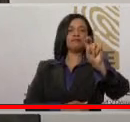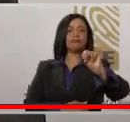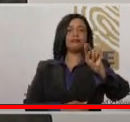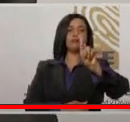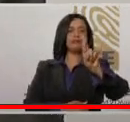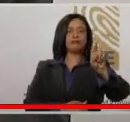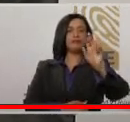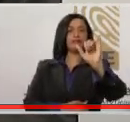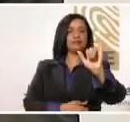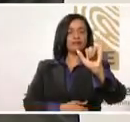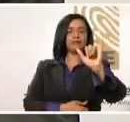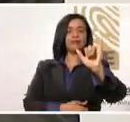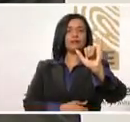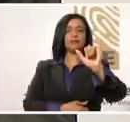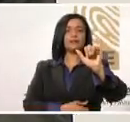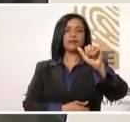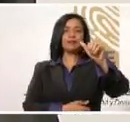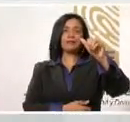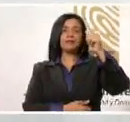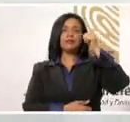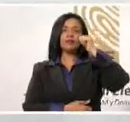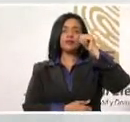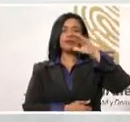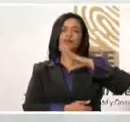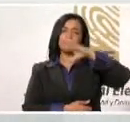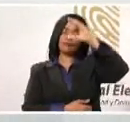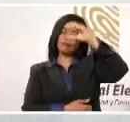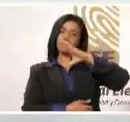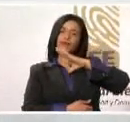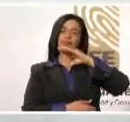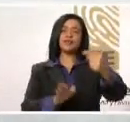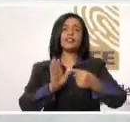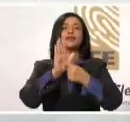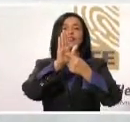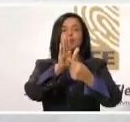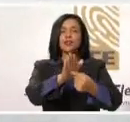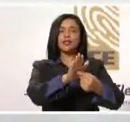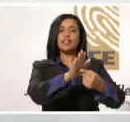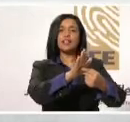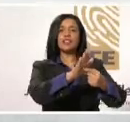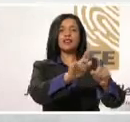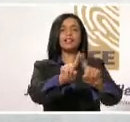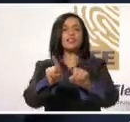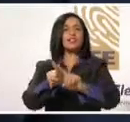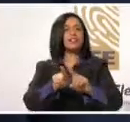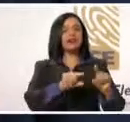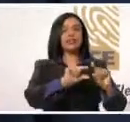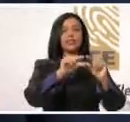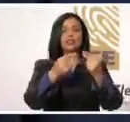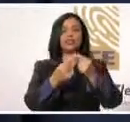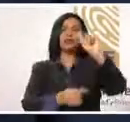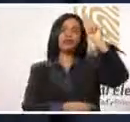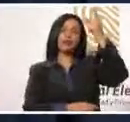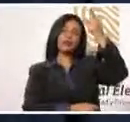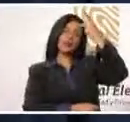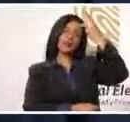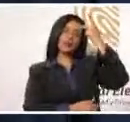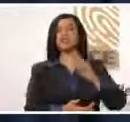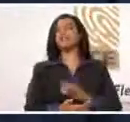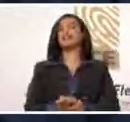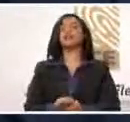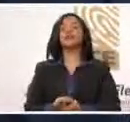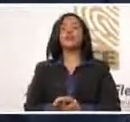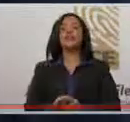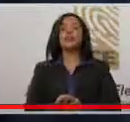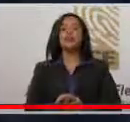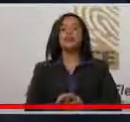Señores representantes y delegados de los partidos, agrupaciones y movimientos políticos. Señores embajadores y jefes